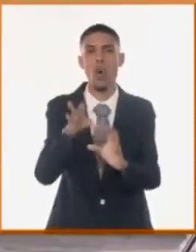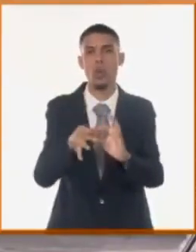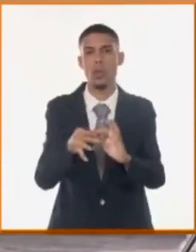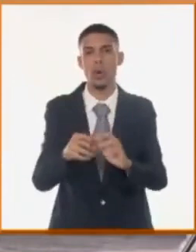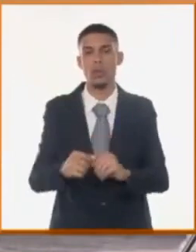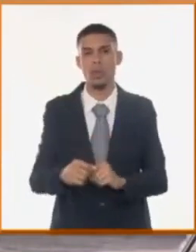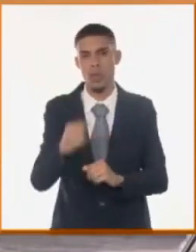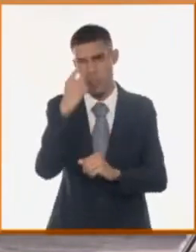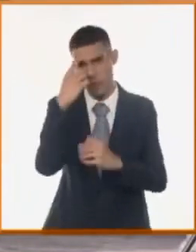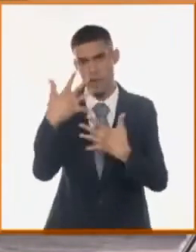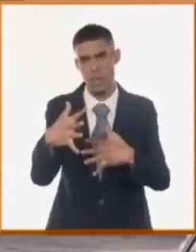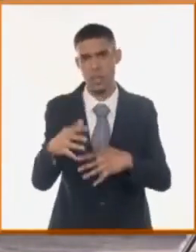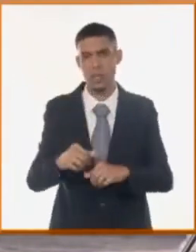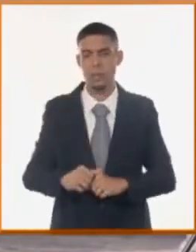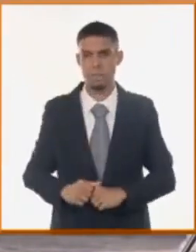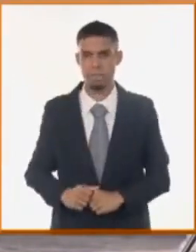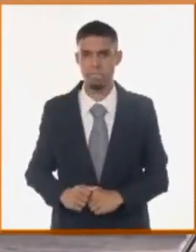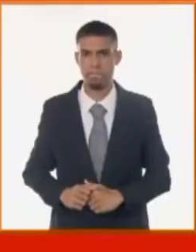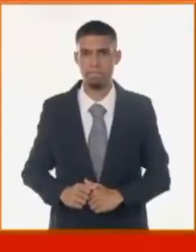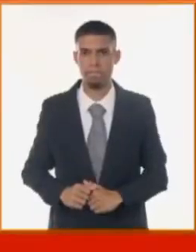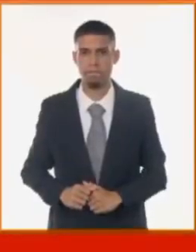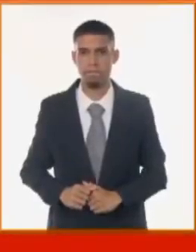colectivo. Siga con nosotros acá en la Mesa Radio.